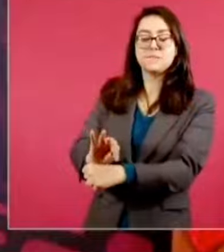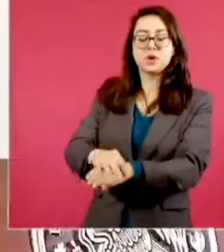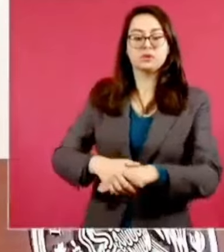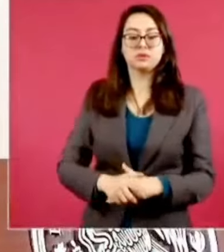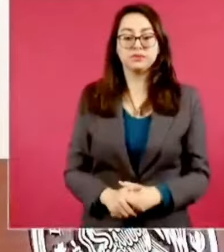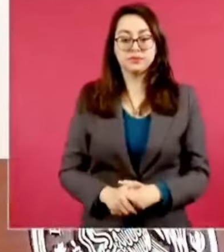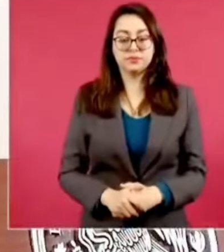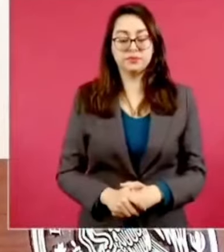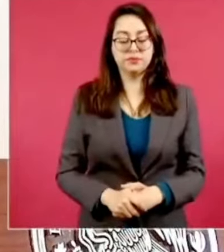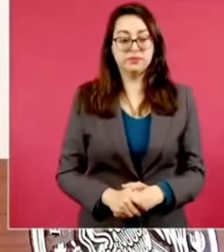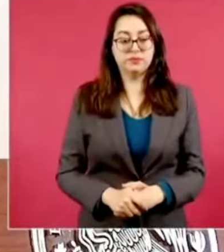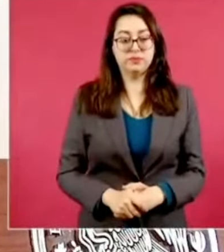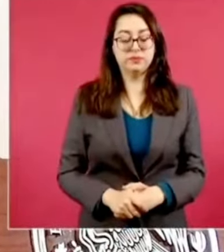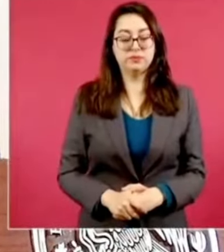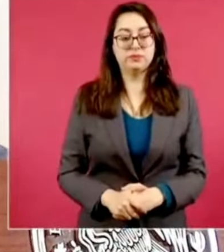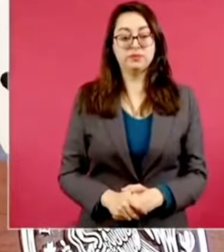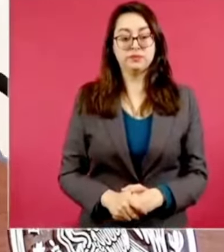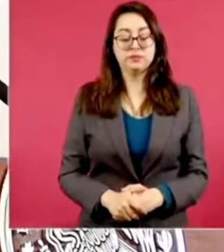Porque hasta ahora